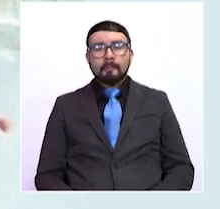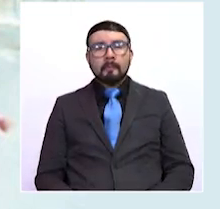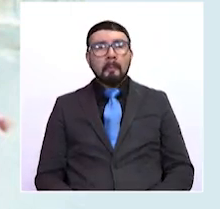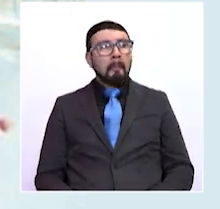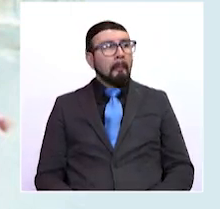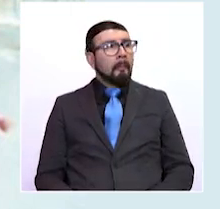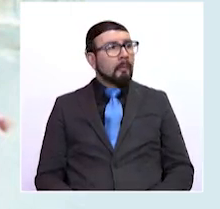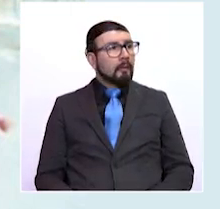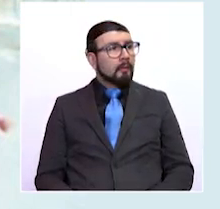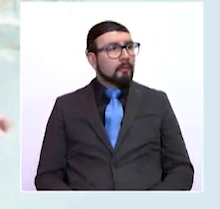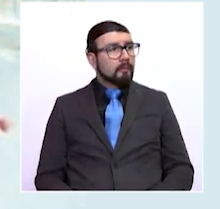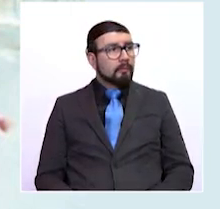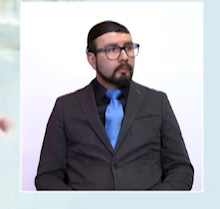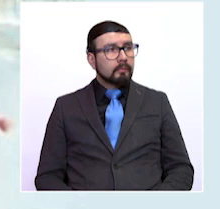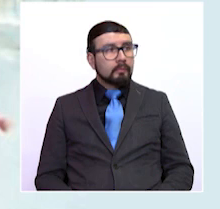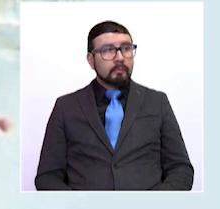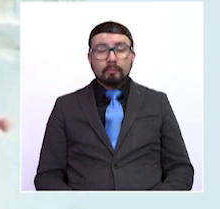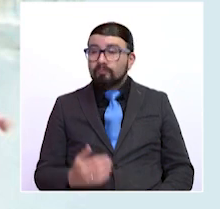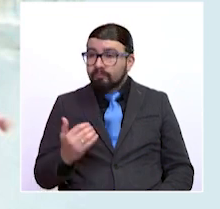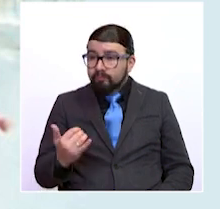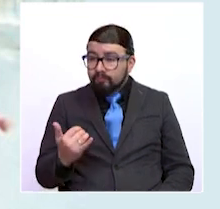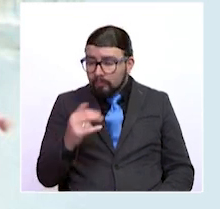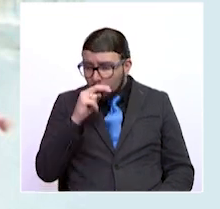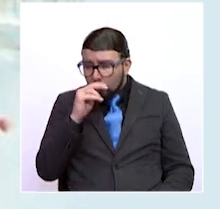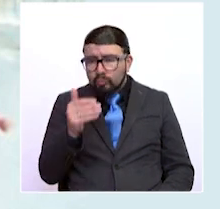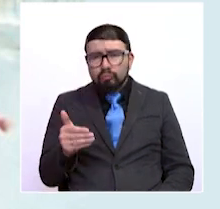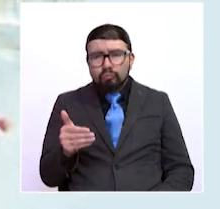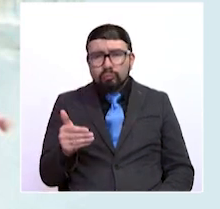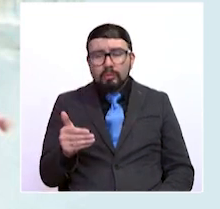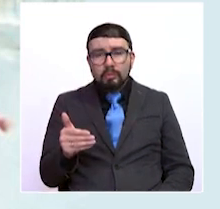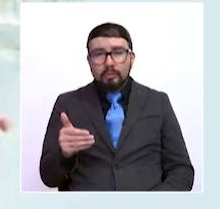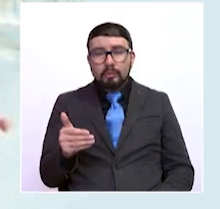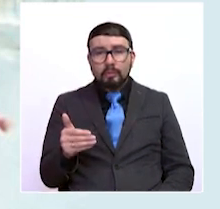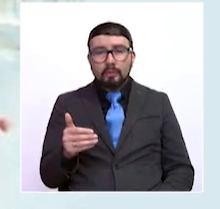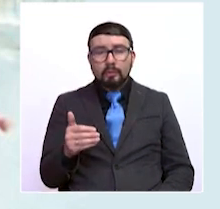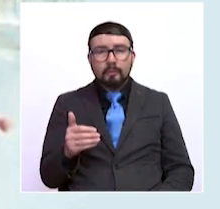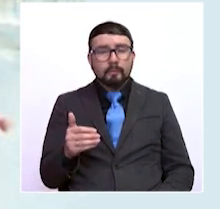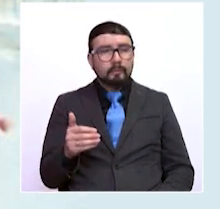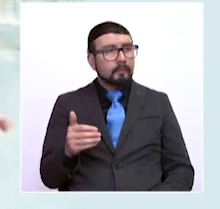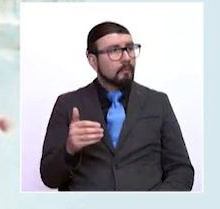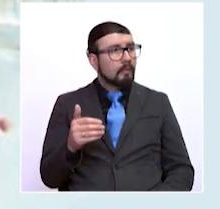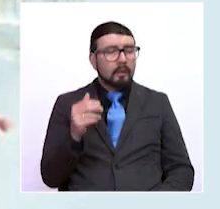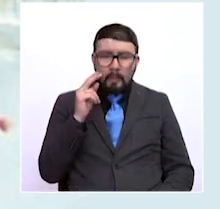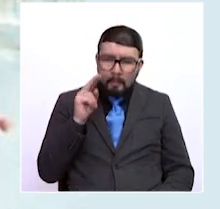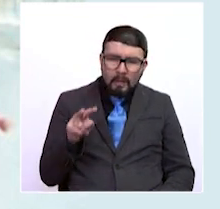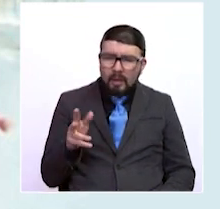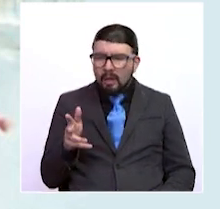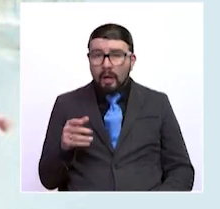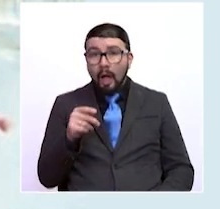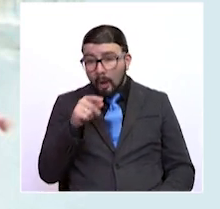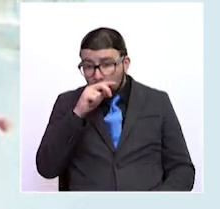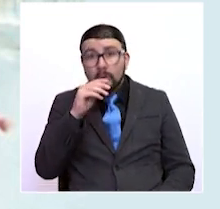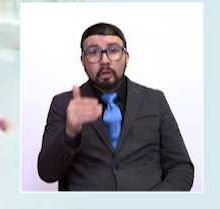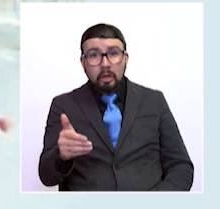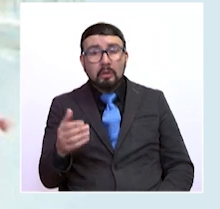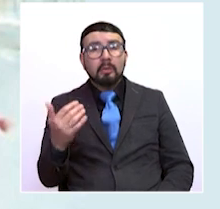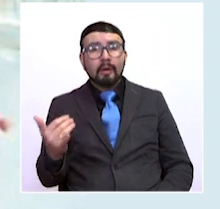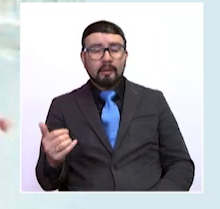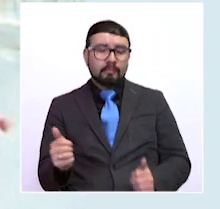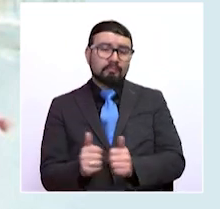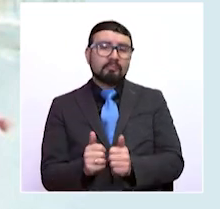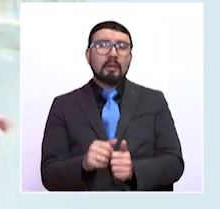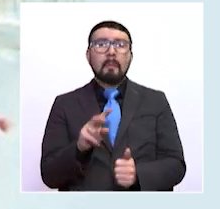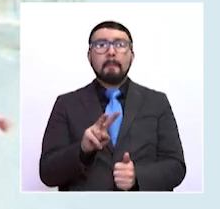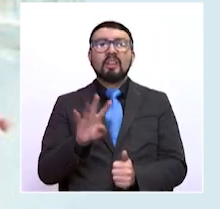Ahí está un paciente, pues, en un proceso. Vamos Paciente que, pasando, pues ahí nosotros podemos ver ¿Cómo un niño puede hoy estar con usted un 24